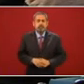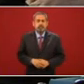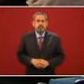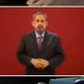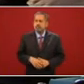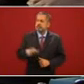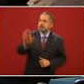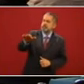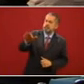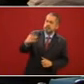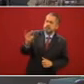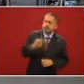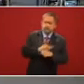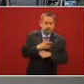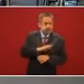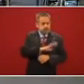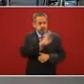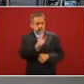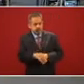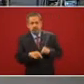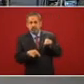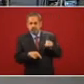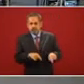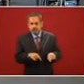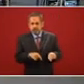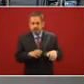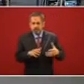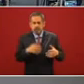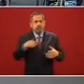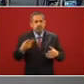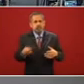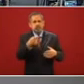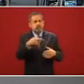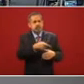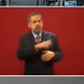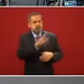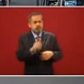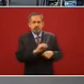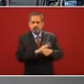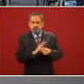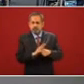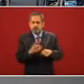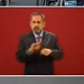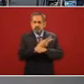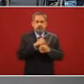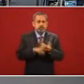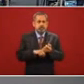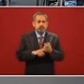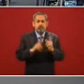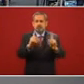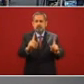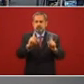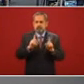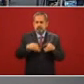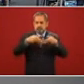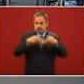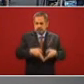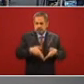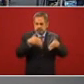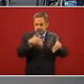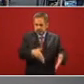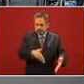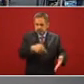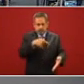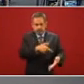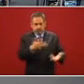Cuando la persona muere a causa del coronavirus, esa fue la pregunta. ¿Qué pasa con las funerarias? Las funerarias públicas lo van a